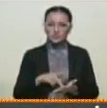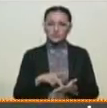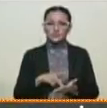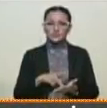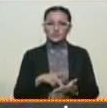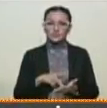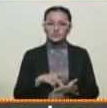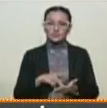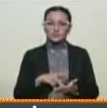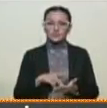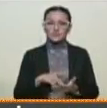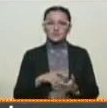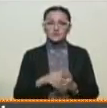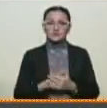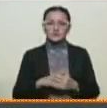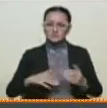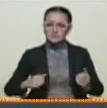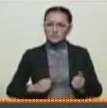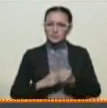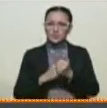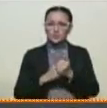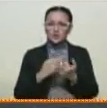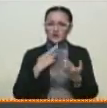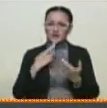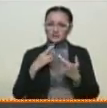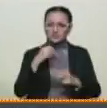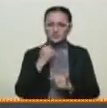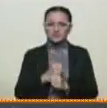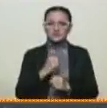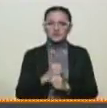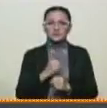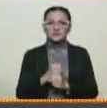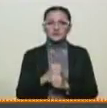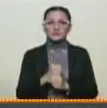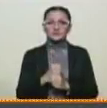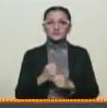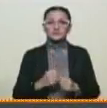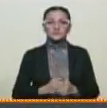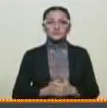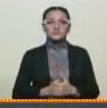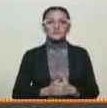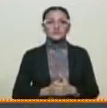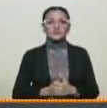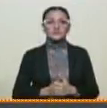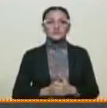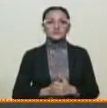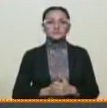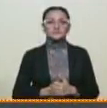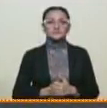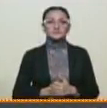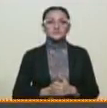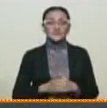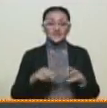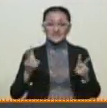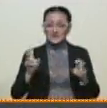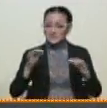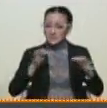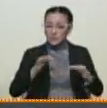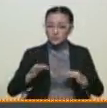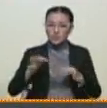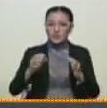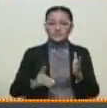para lanzar y reimpulsar nuestras relaciones de trabajo, ¿no?, que van hacia asuntos concretos del